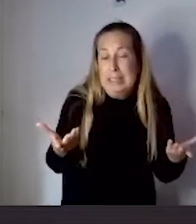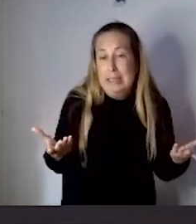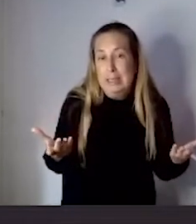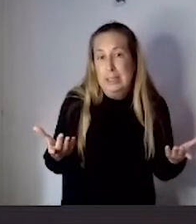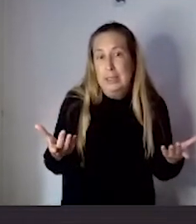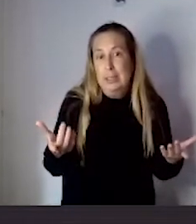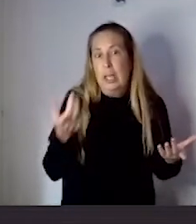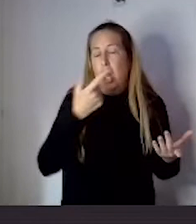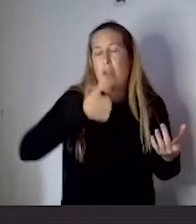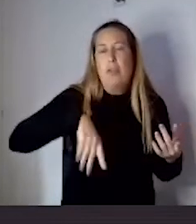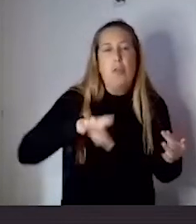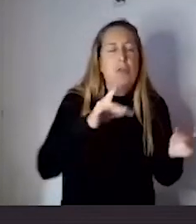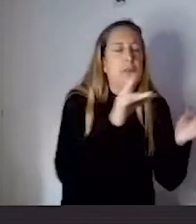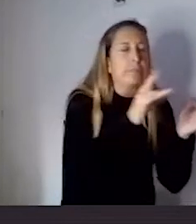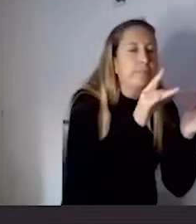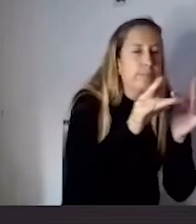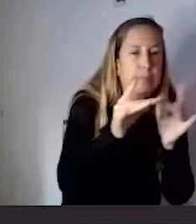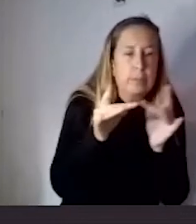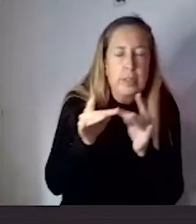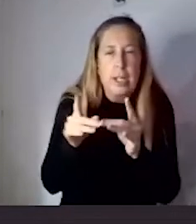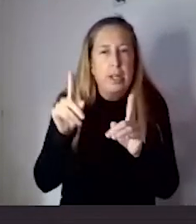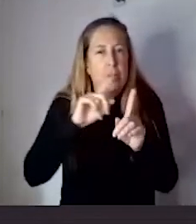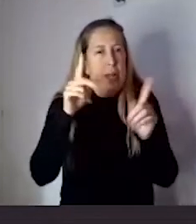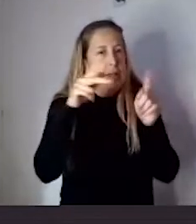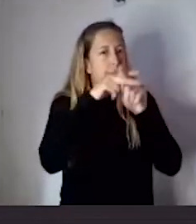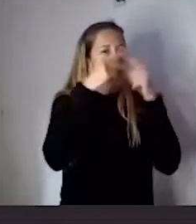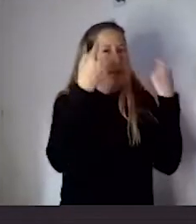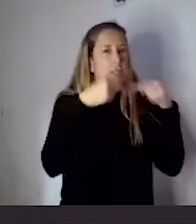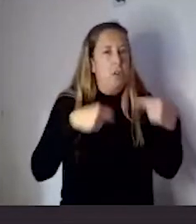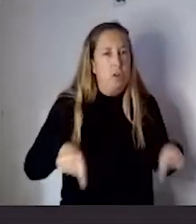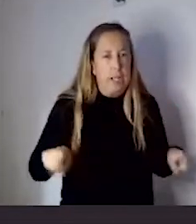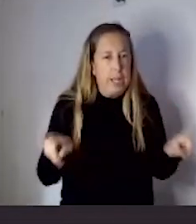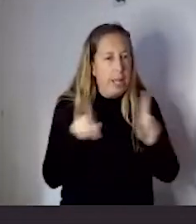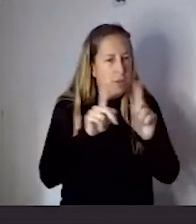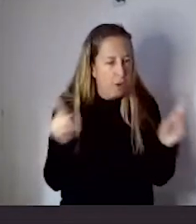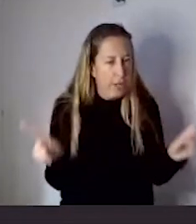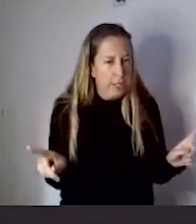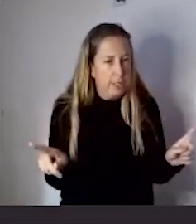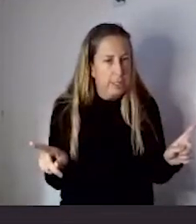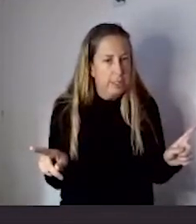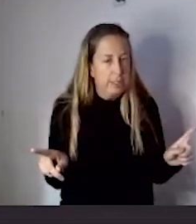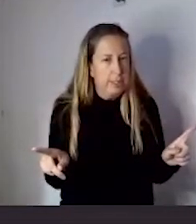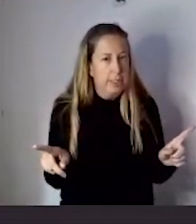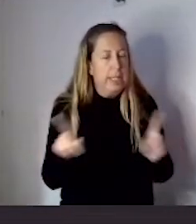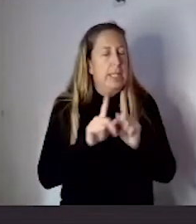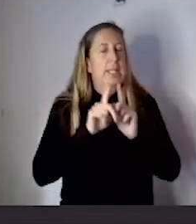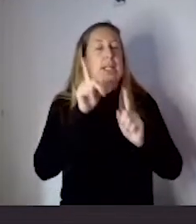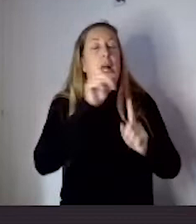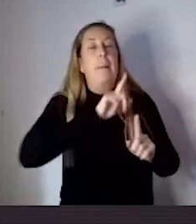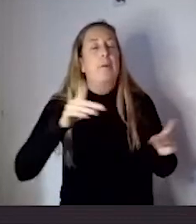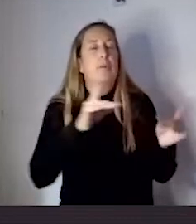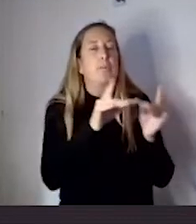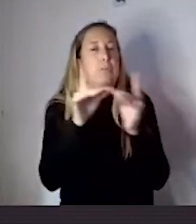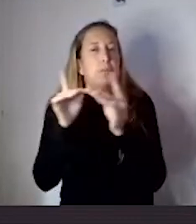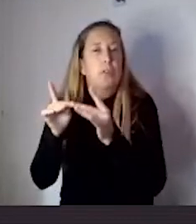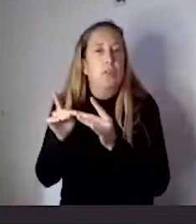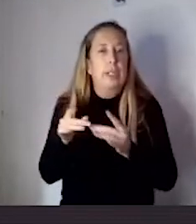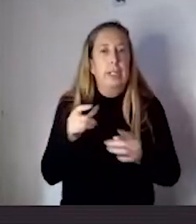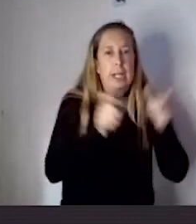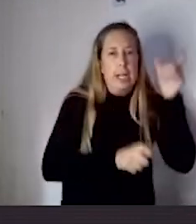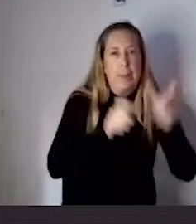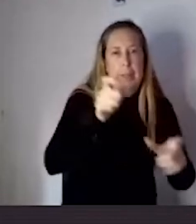tecnología y no todo lo que se conecta de verdad nos conecta a nosotros cómo podemos fermentar